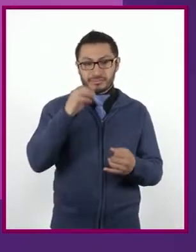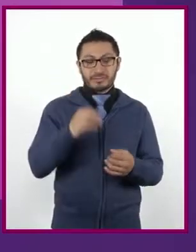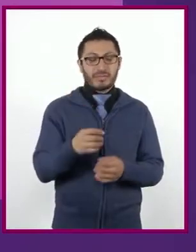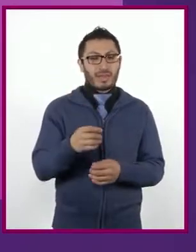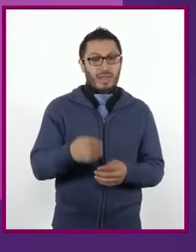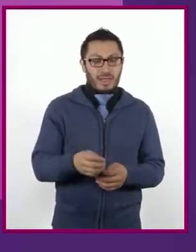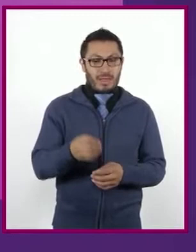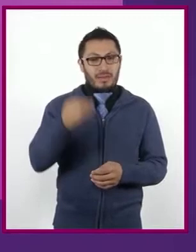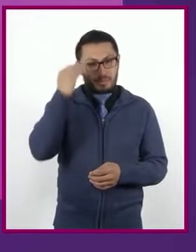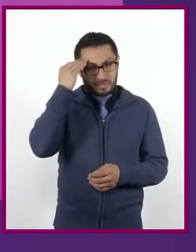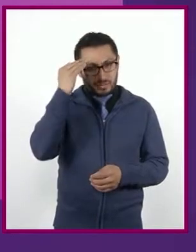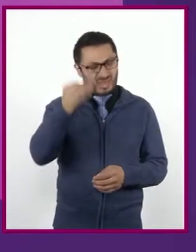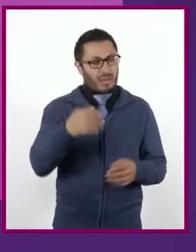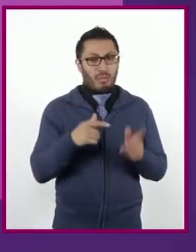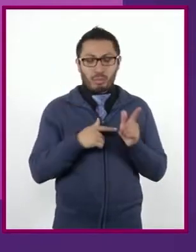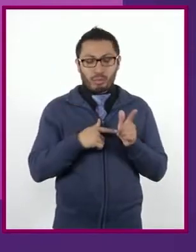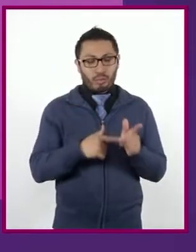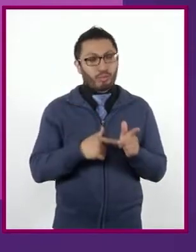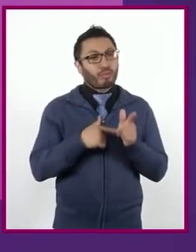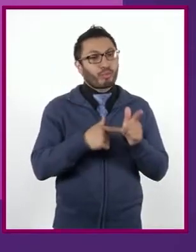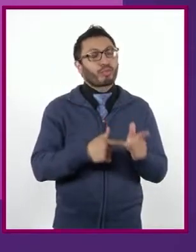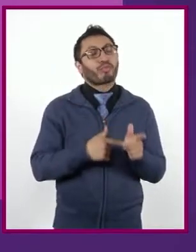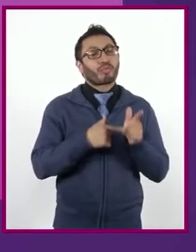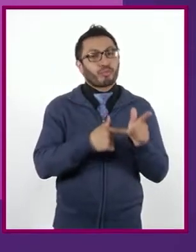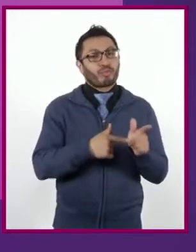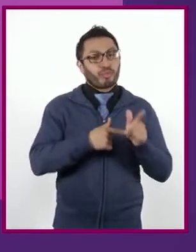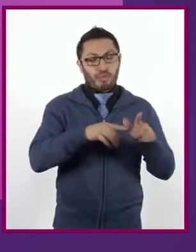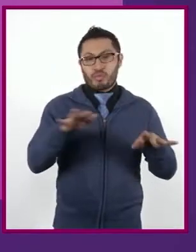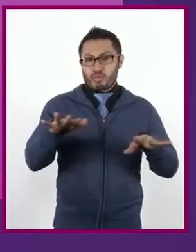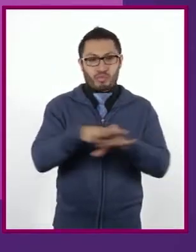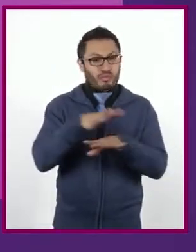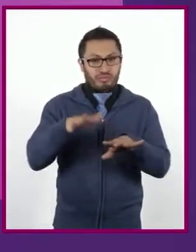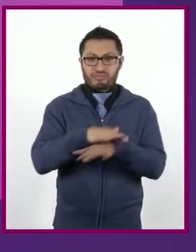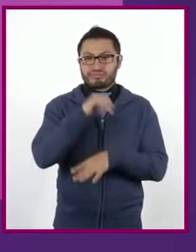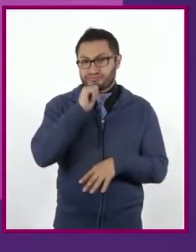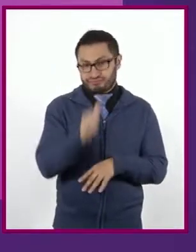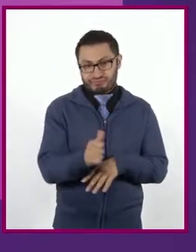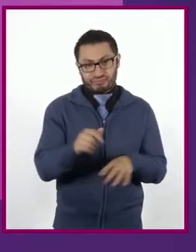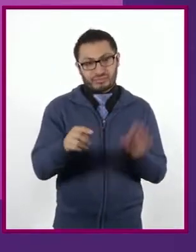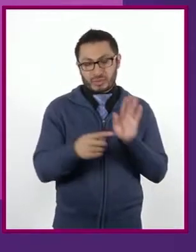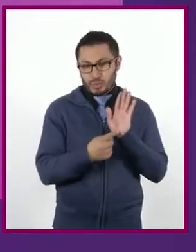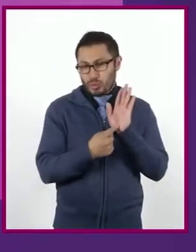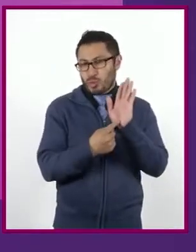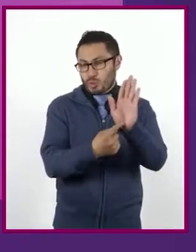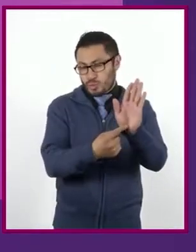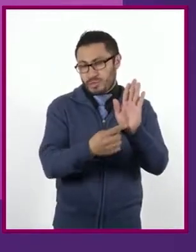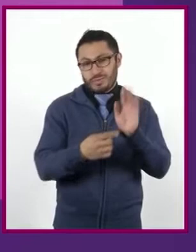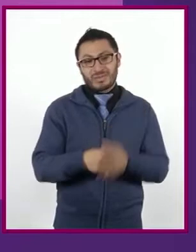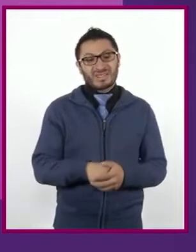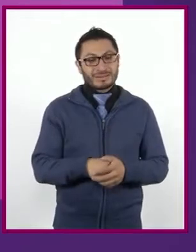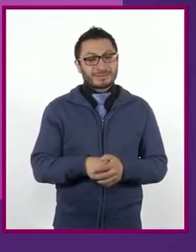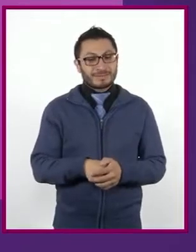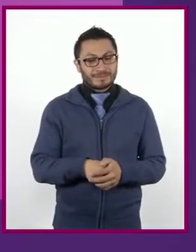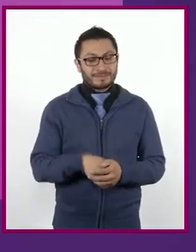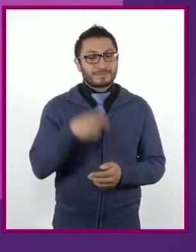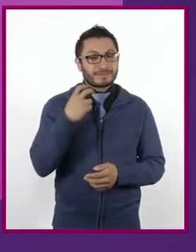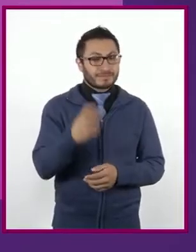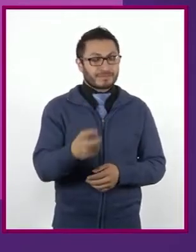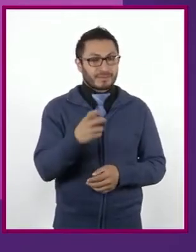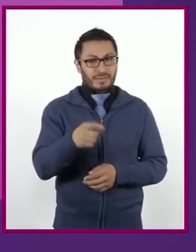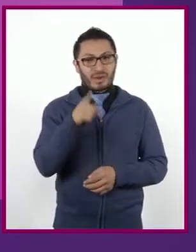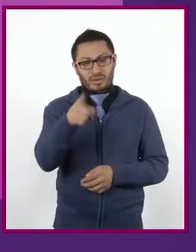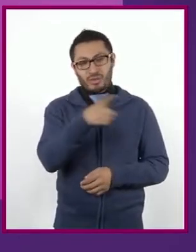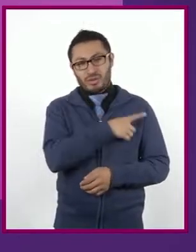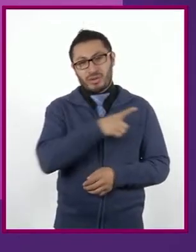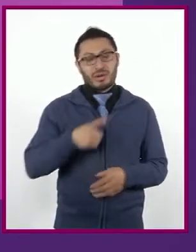se mantiene constante, es decir, no cambia, como se muestra en la gráfica. En ese momento